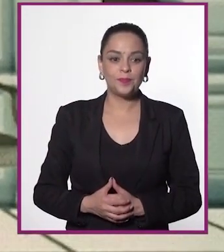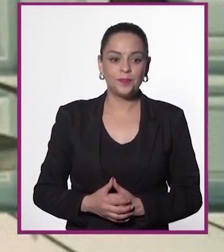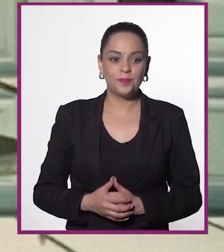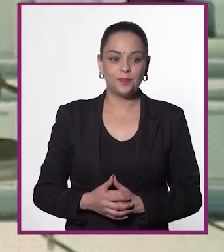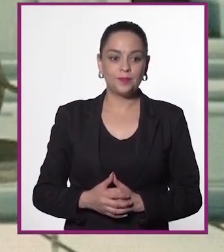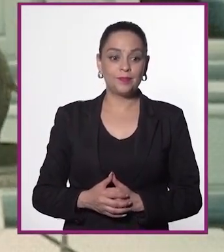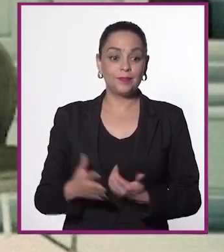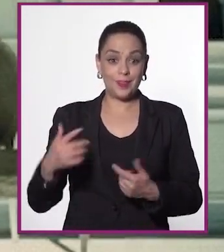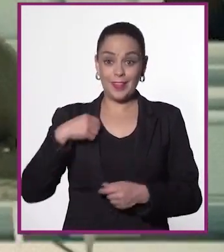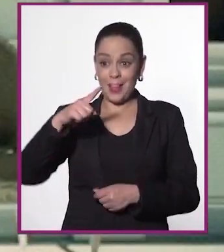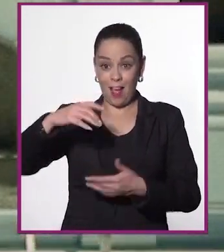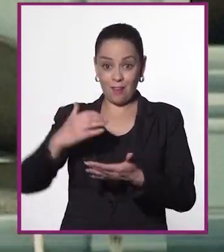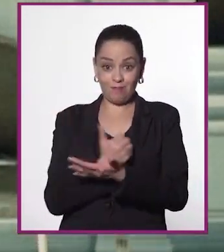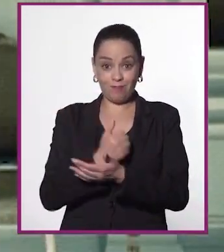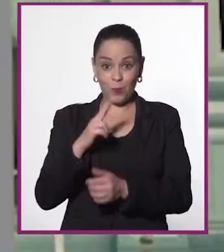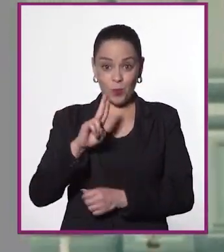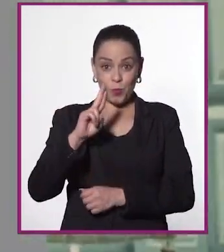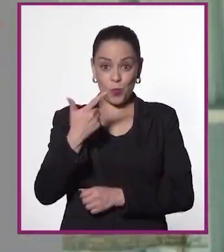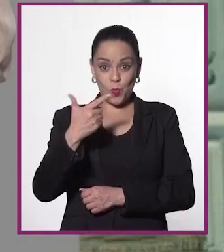¡Ja! Te gané, Hugo.